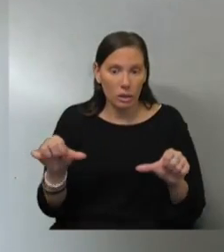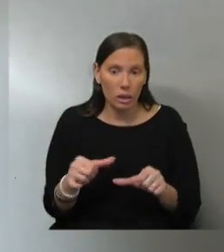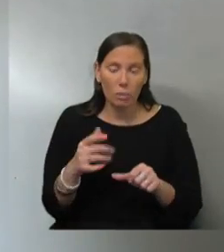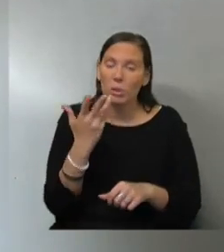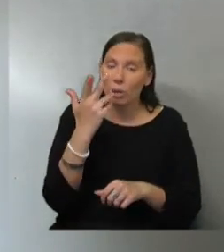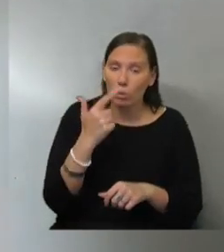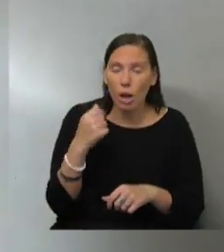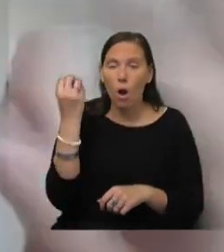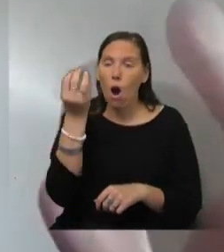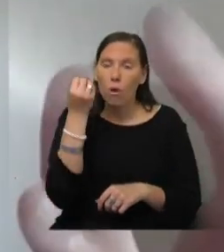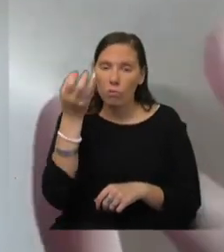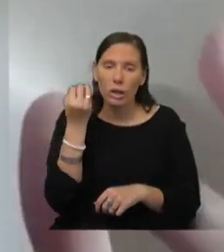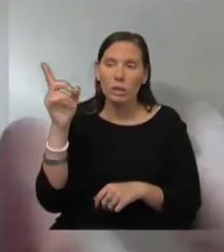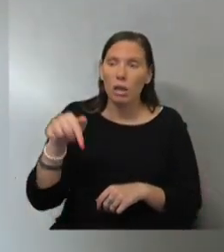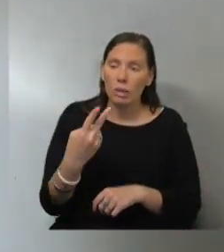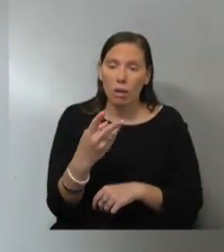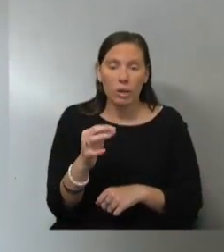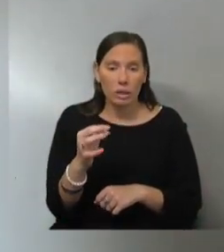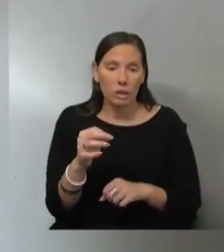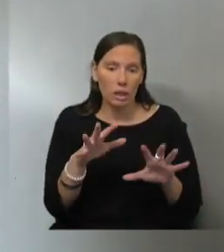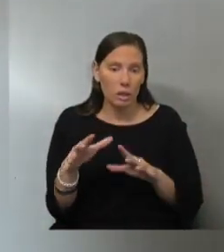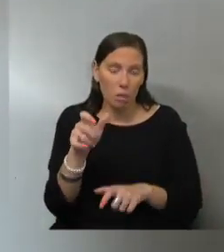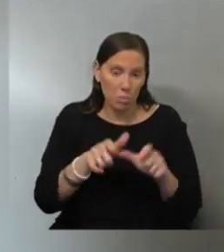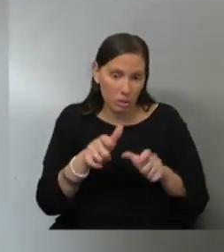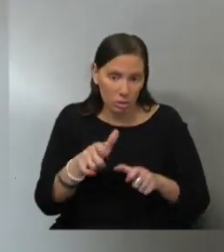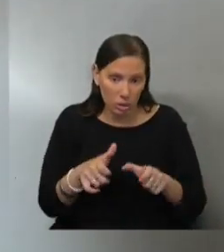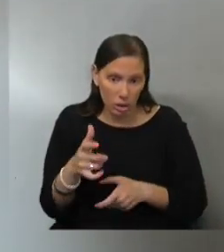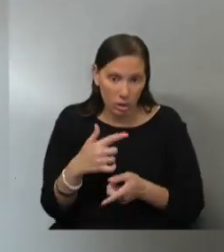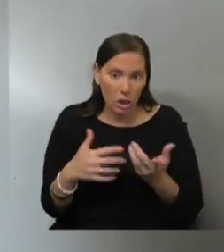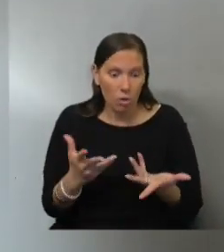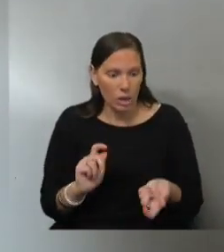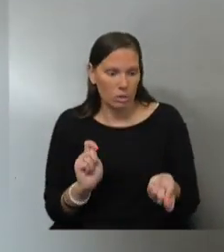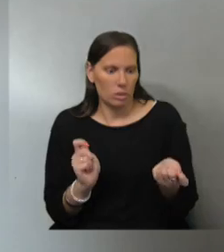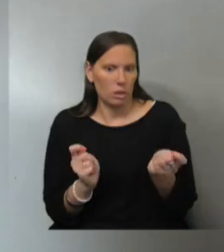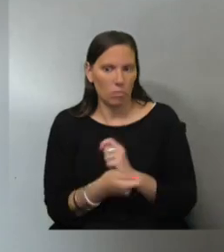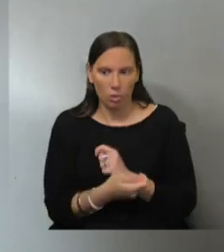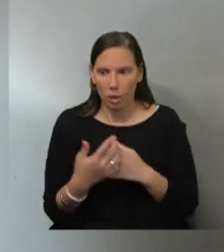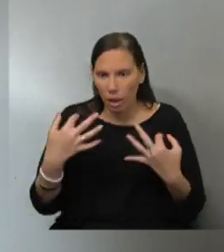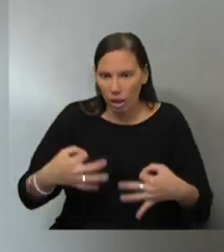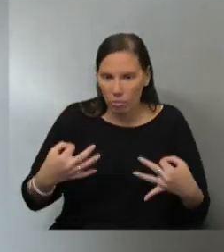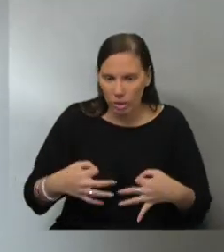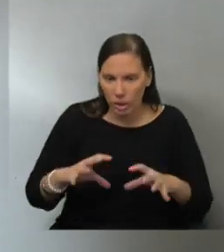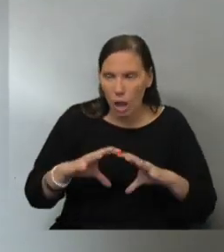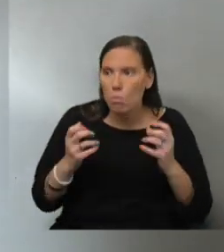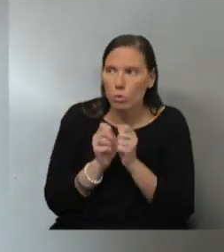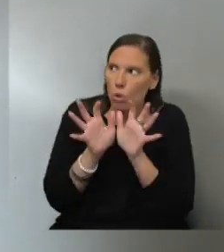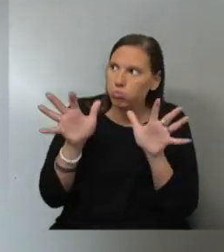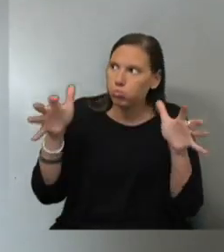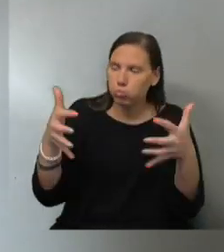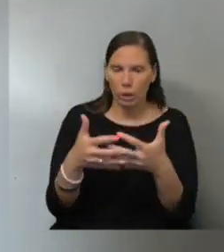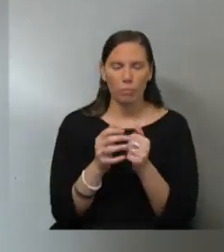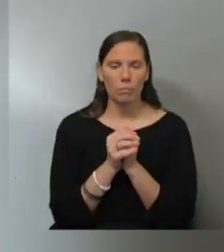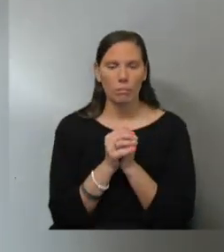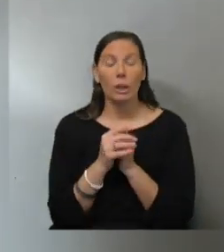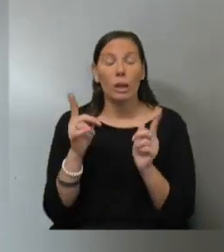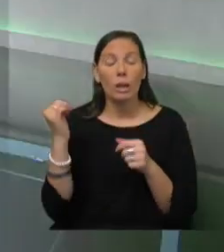una conferencia donde venían 10 20 personas y se terminan transformando en algo que literalmente está cambiando el mundo sí y y